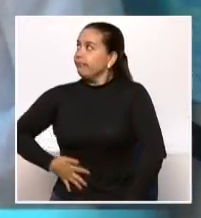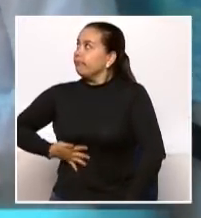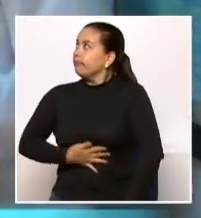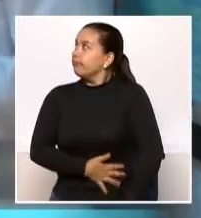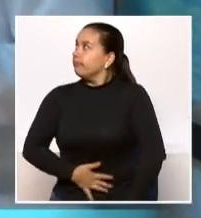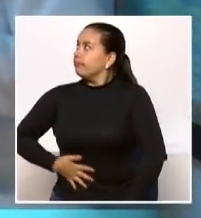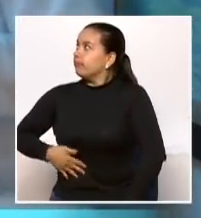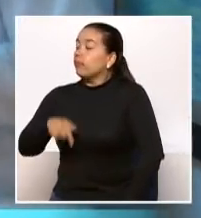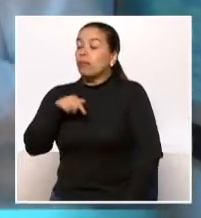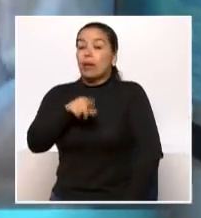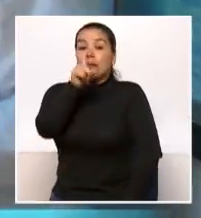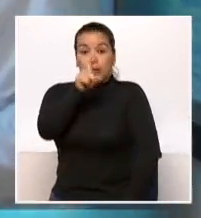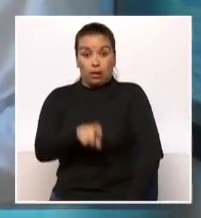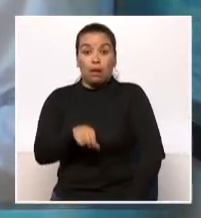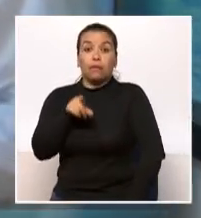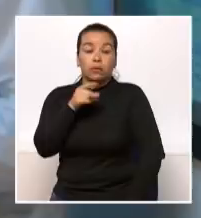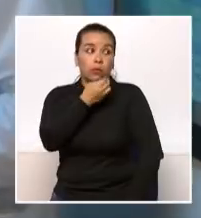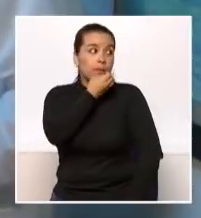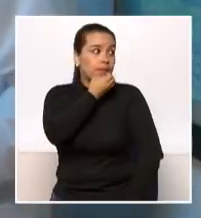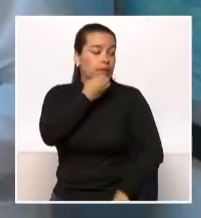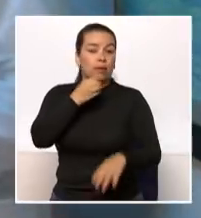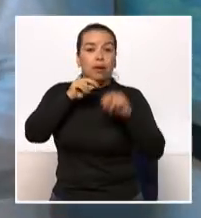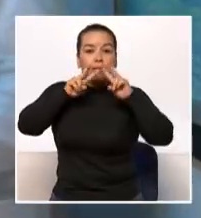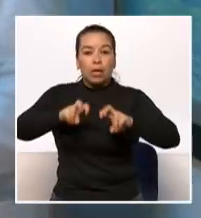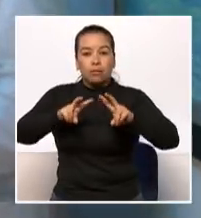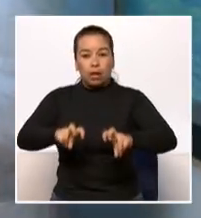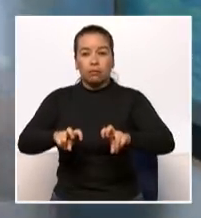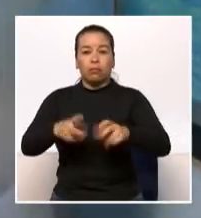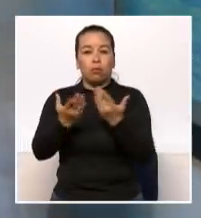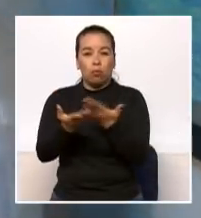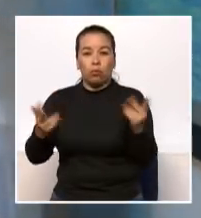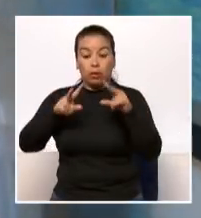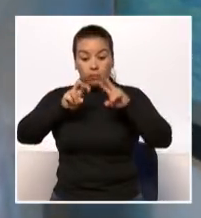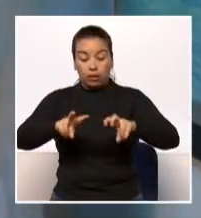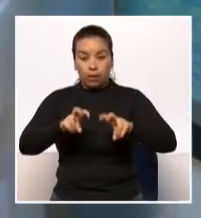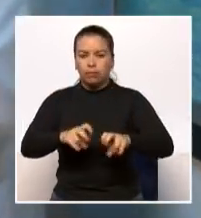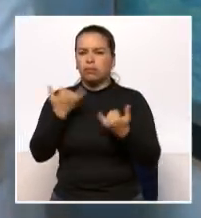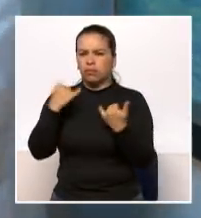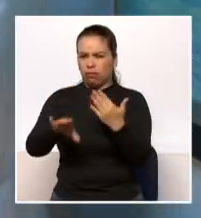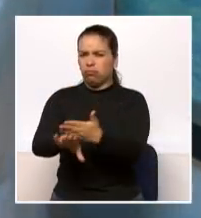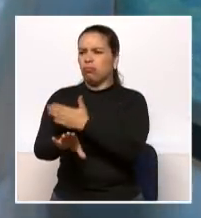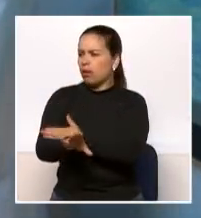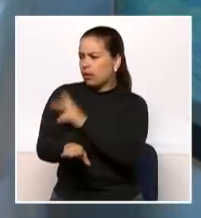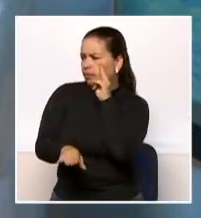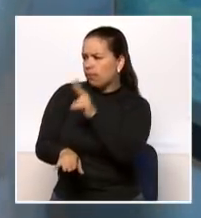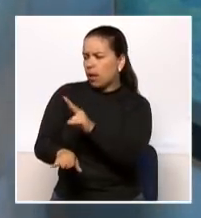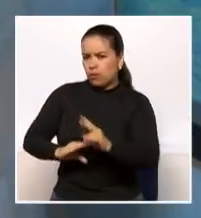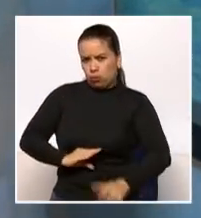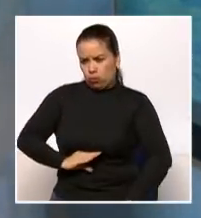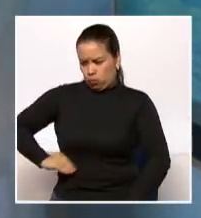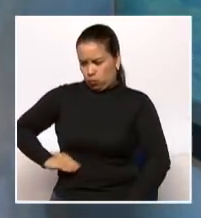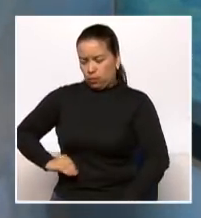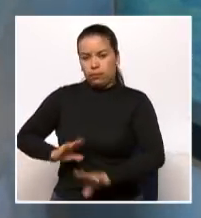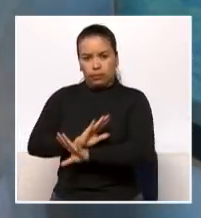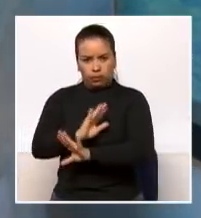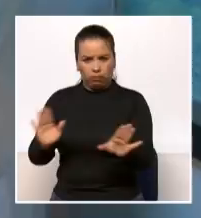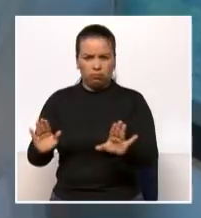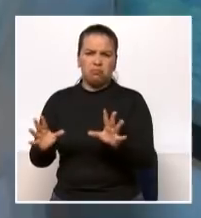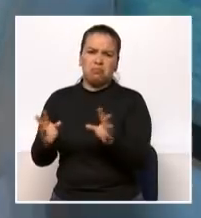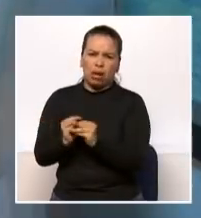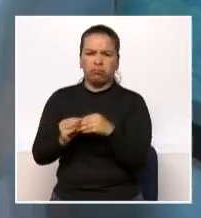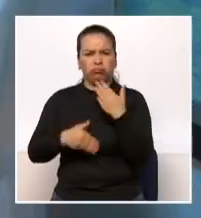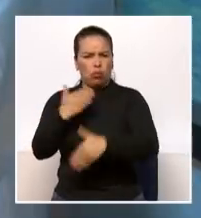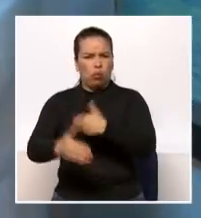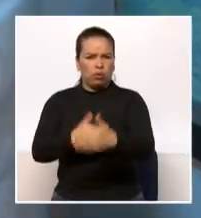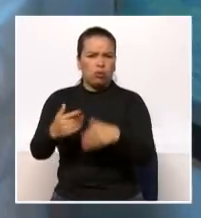que hacer una gran cantidad de estudios. Ya veíamos en el médico su hígado y ciertos procesos